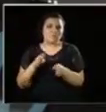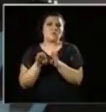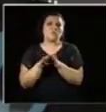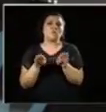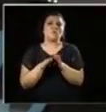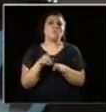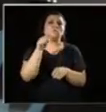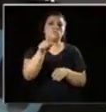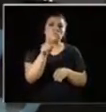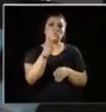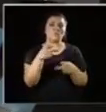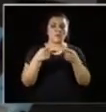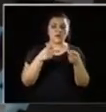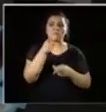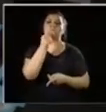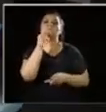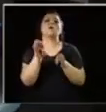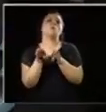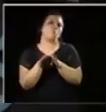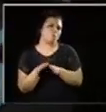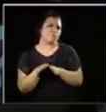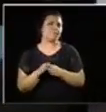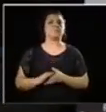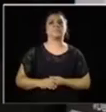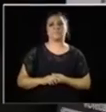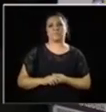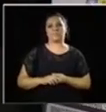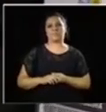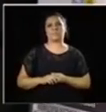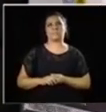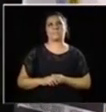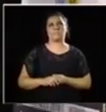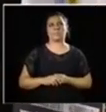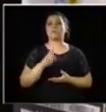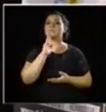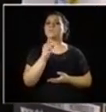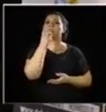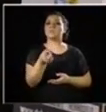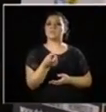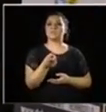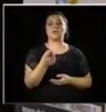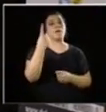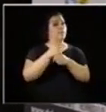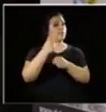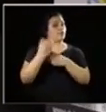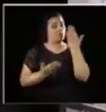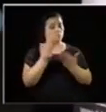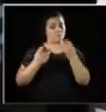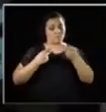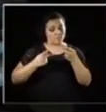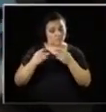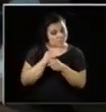Escuchamos. Adelante, candidato. Haciendo estudios con coparticipación, la segunda, entregando a la sociedad